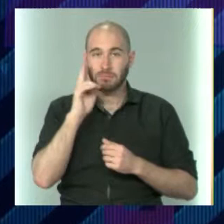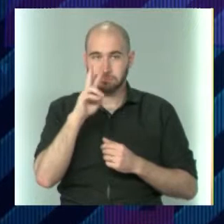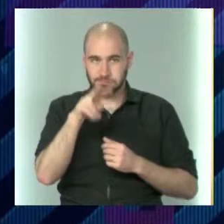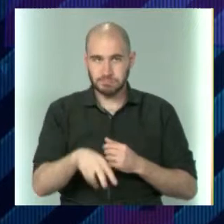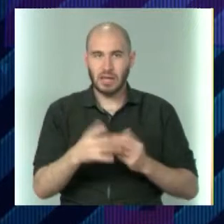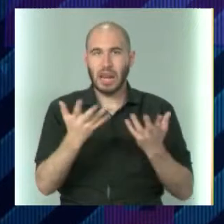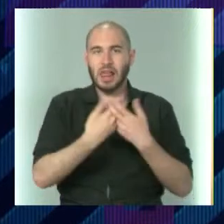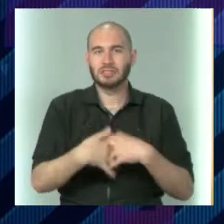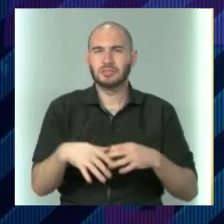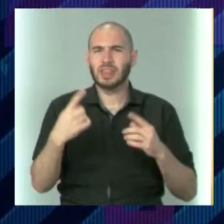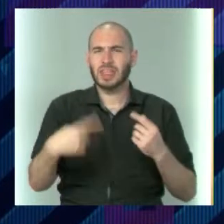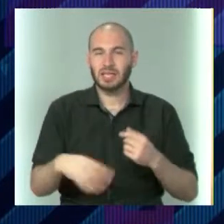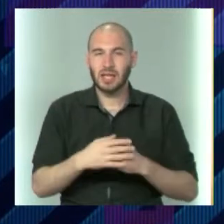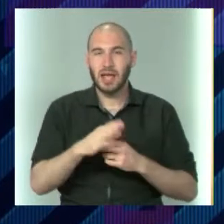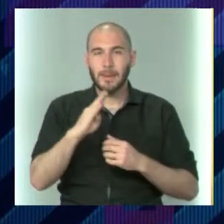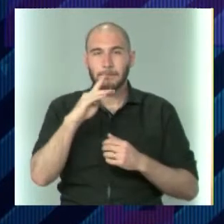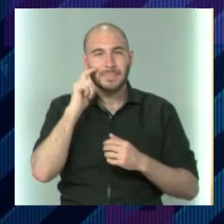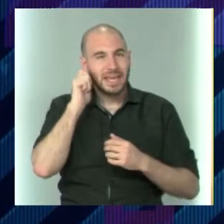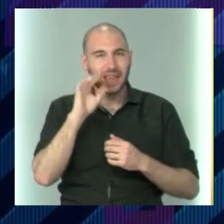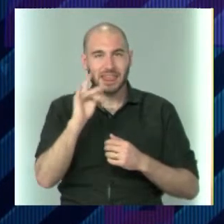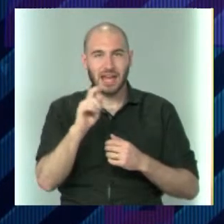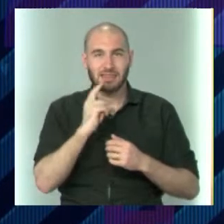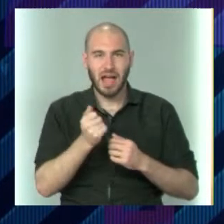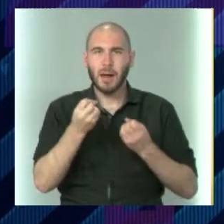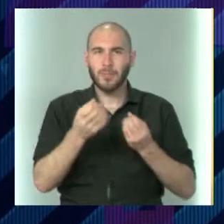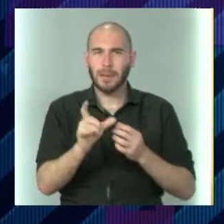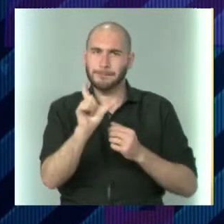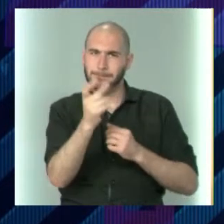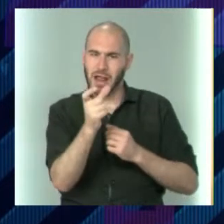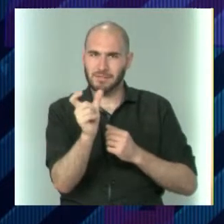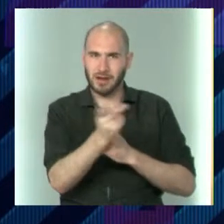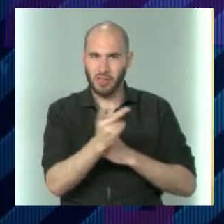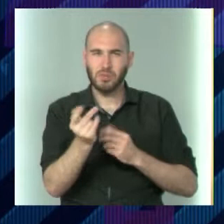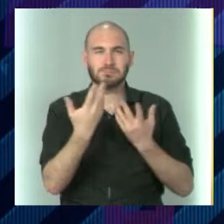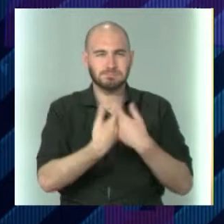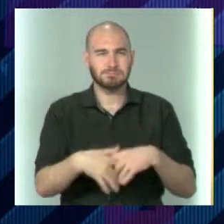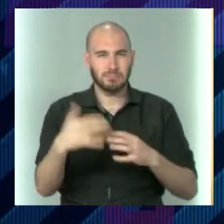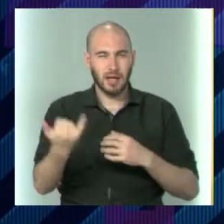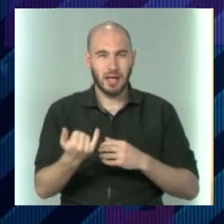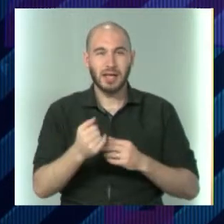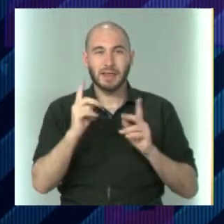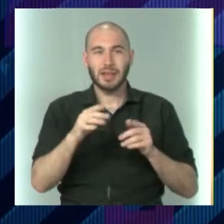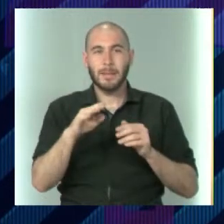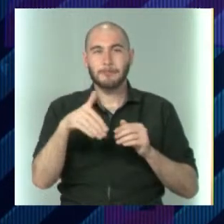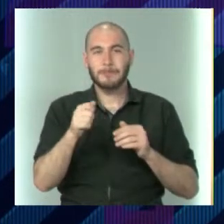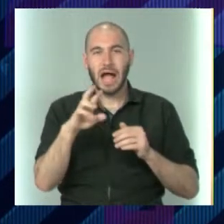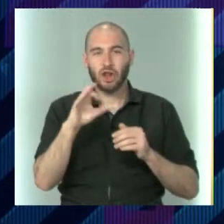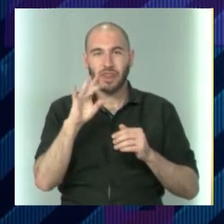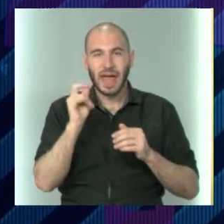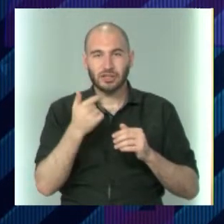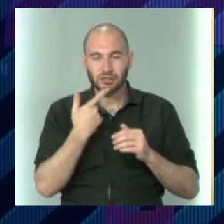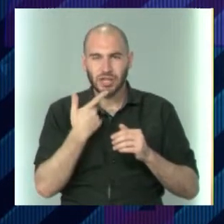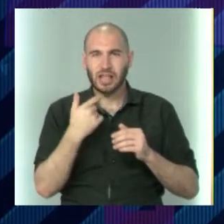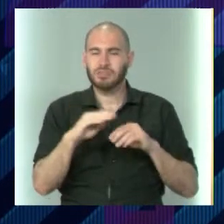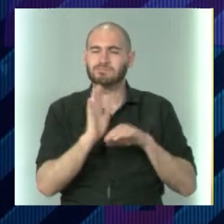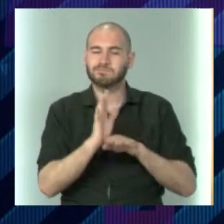a relacionar con lo que tiene que ver con Big Data, porque es un término que también hace referencia, también se llama macrodatos, a una cantidad de